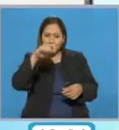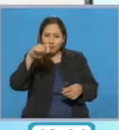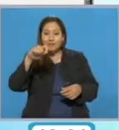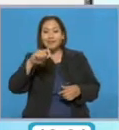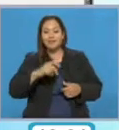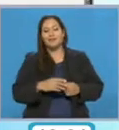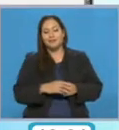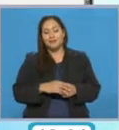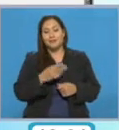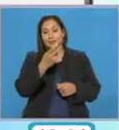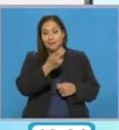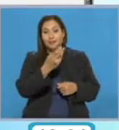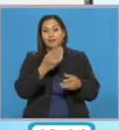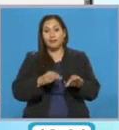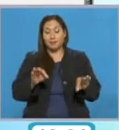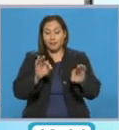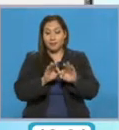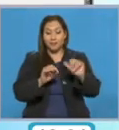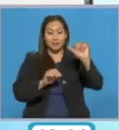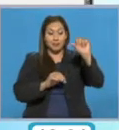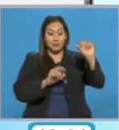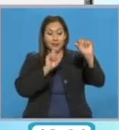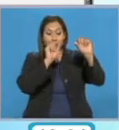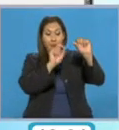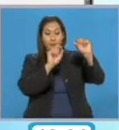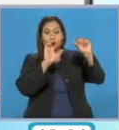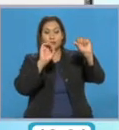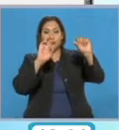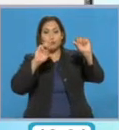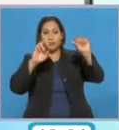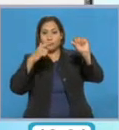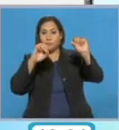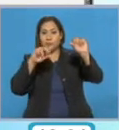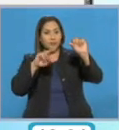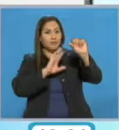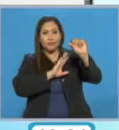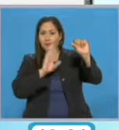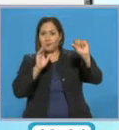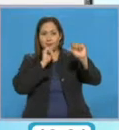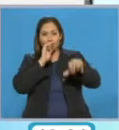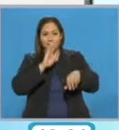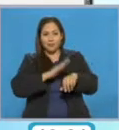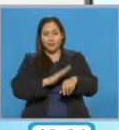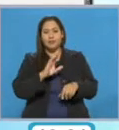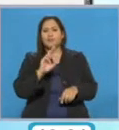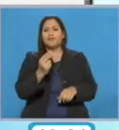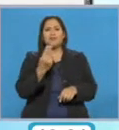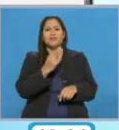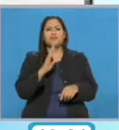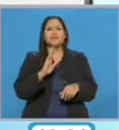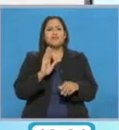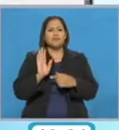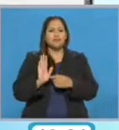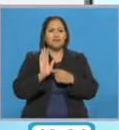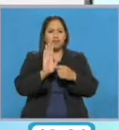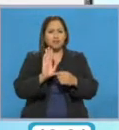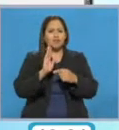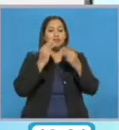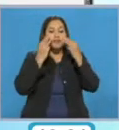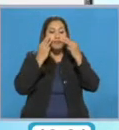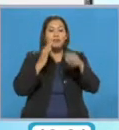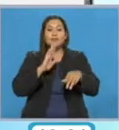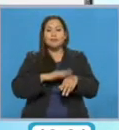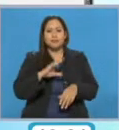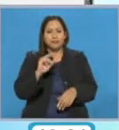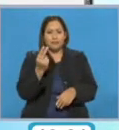para él es importante ser A. Obregón. O sea, 9 más. No necesito mostrar más, prácticamente mi carrera lo dice